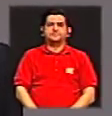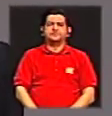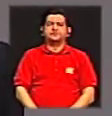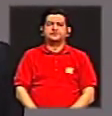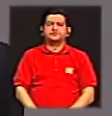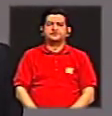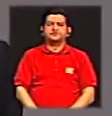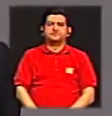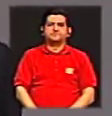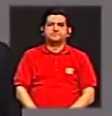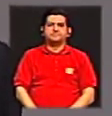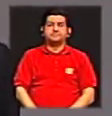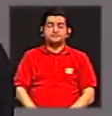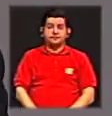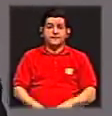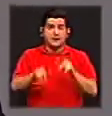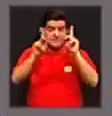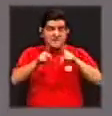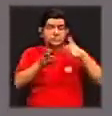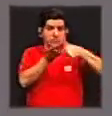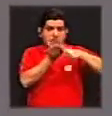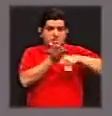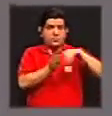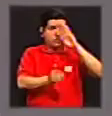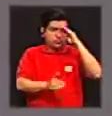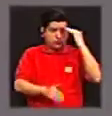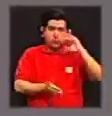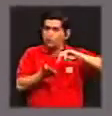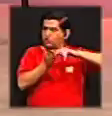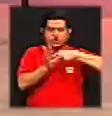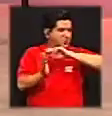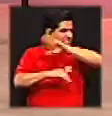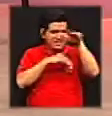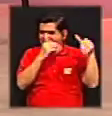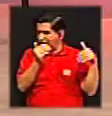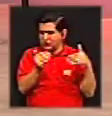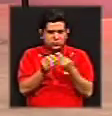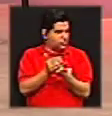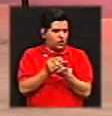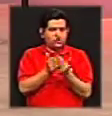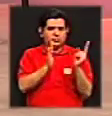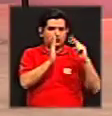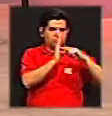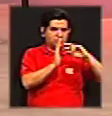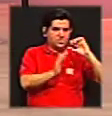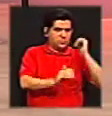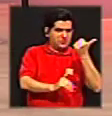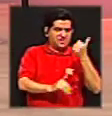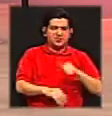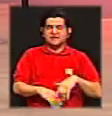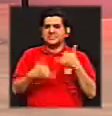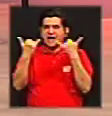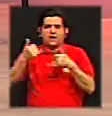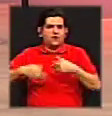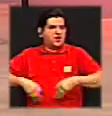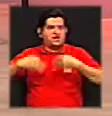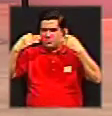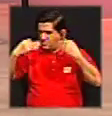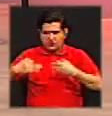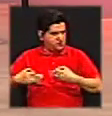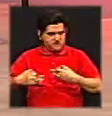Entonces, si votó por Laura Chinchilla, no es que todos los votantes de Laura Chinchilla en 2010 están indecisos ahora, no.